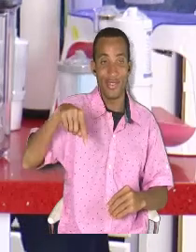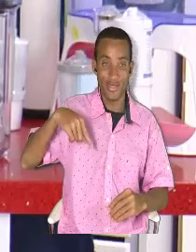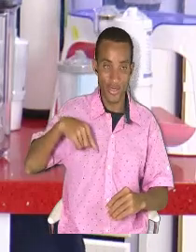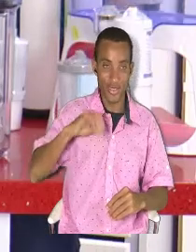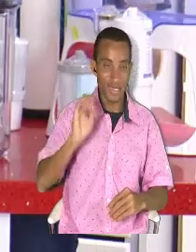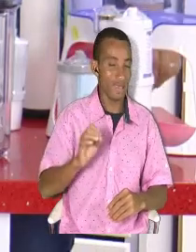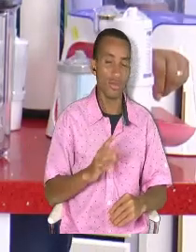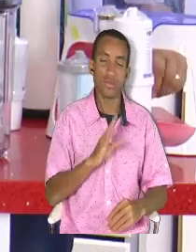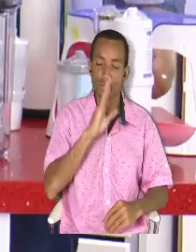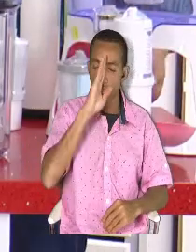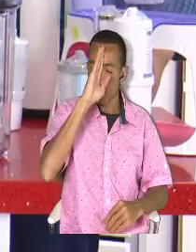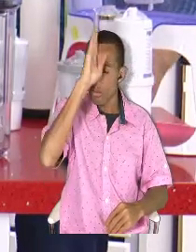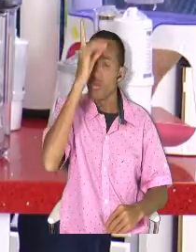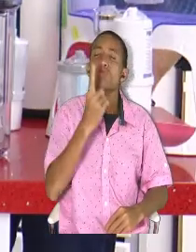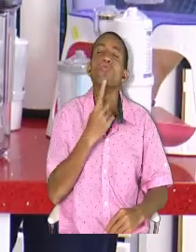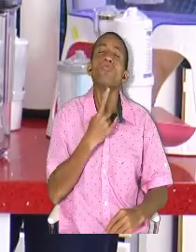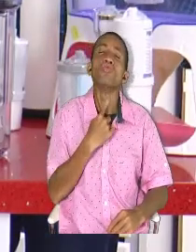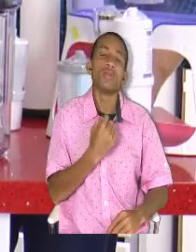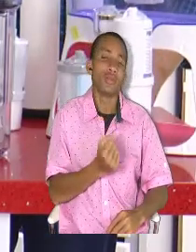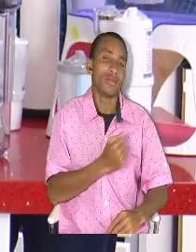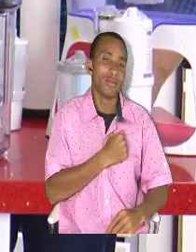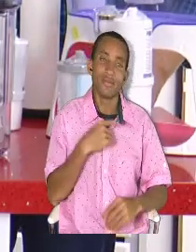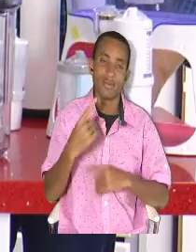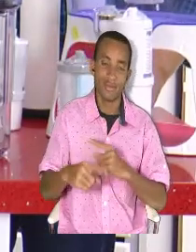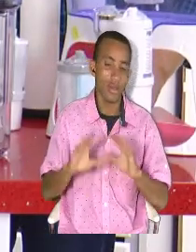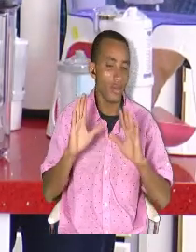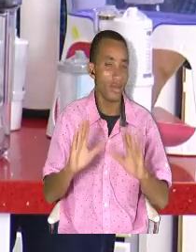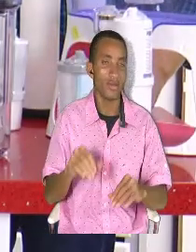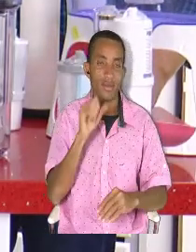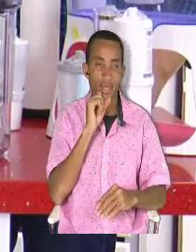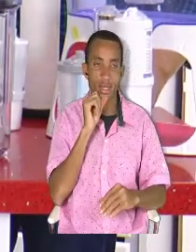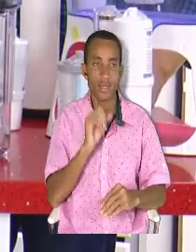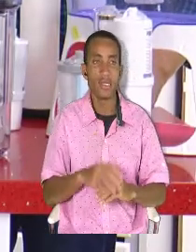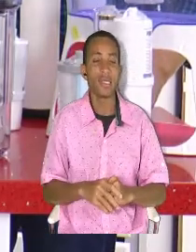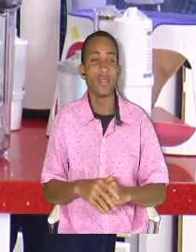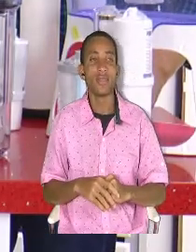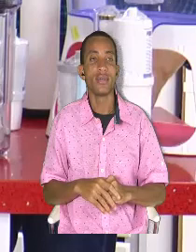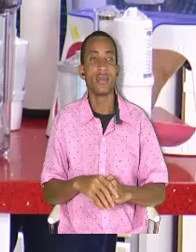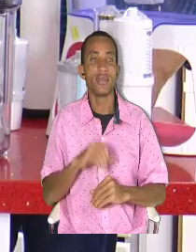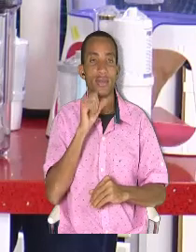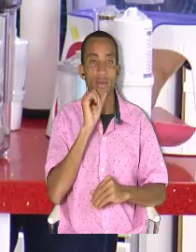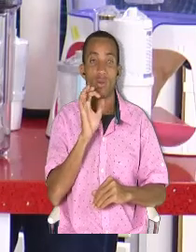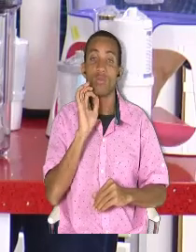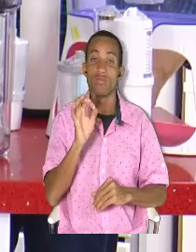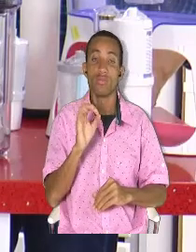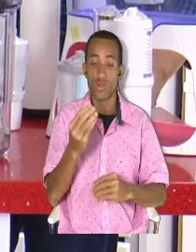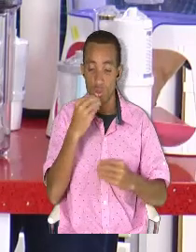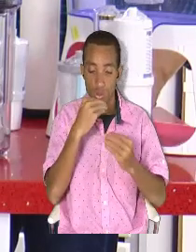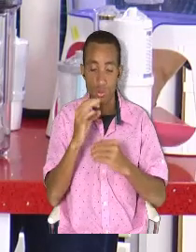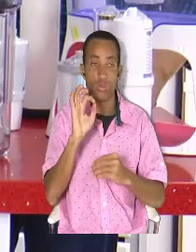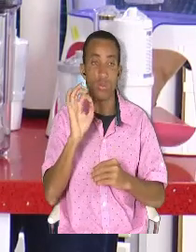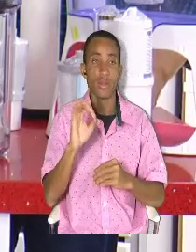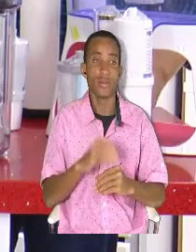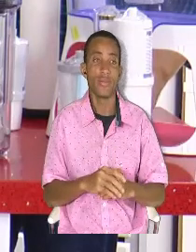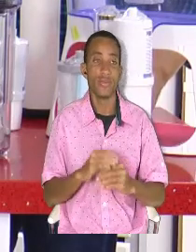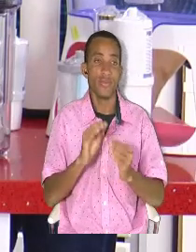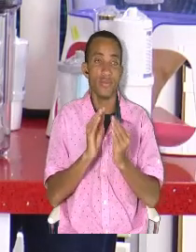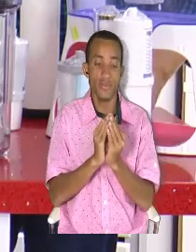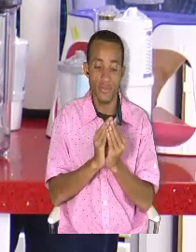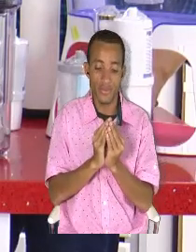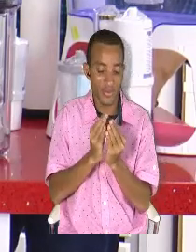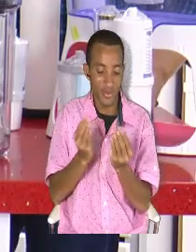aguacateros por naturaleza, sí, sí. Somos de Barranca y Barranca... La buena comida. La buena comida, nos vamos por la buena comida,